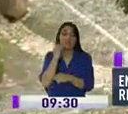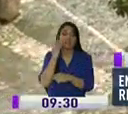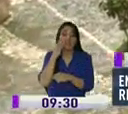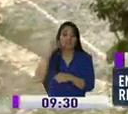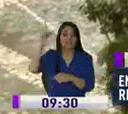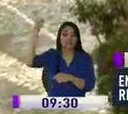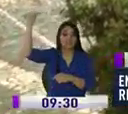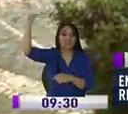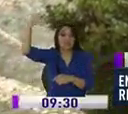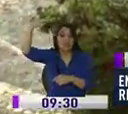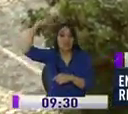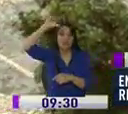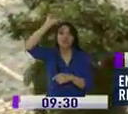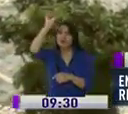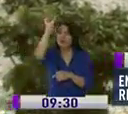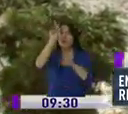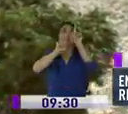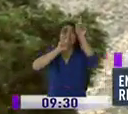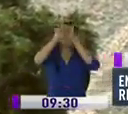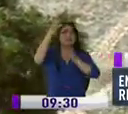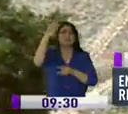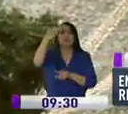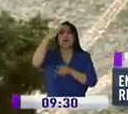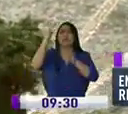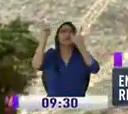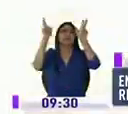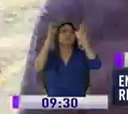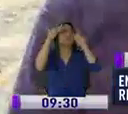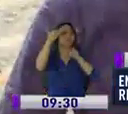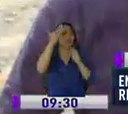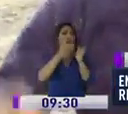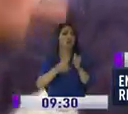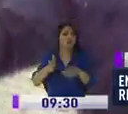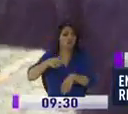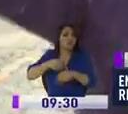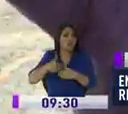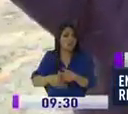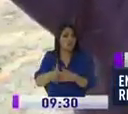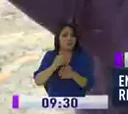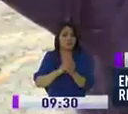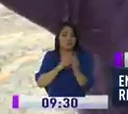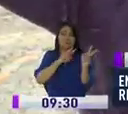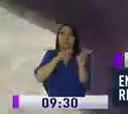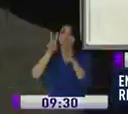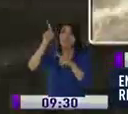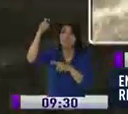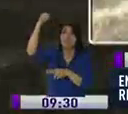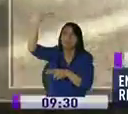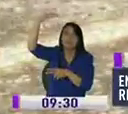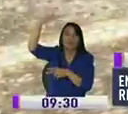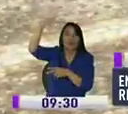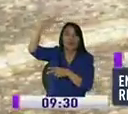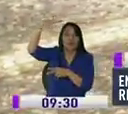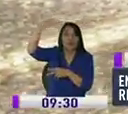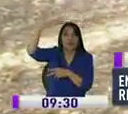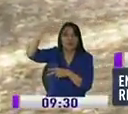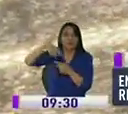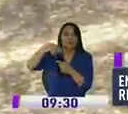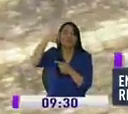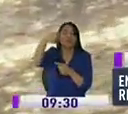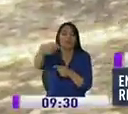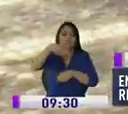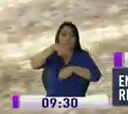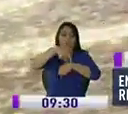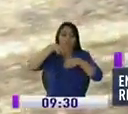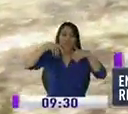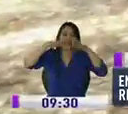ancestrales, sabían de constelaciones y solsticios. Y si seguimos al sol para el otro solsticio, que sería de